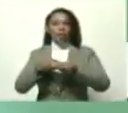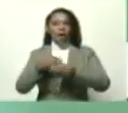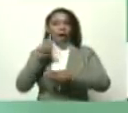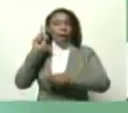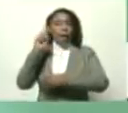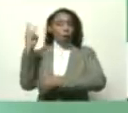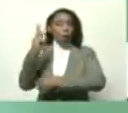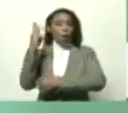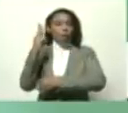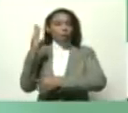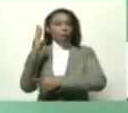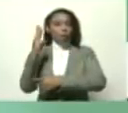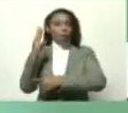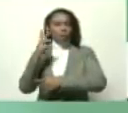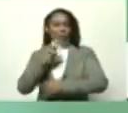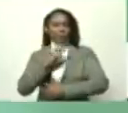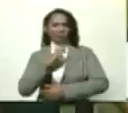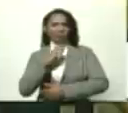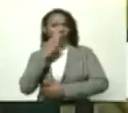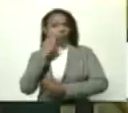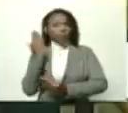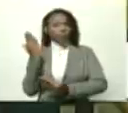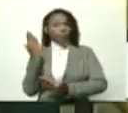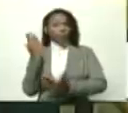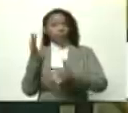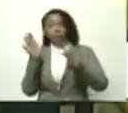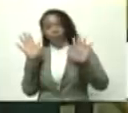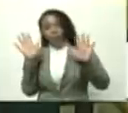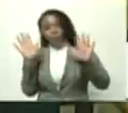Washington. Como raro, al menos.